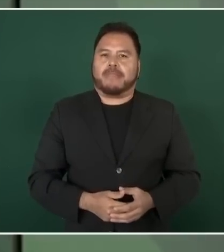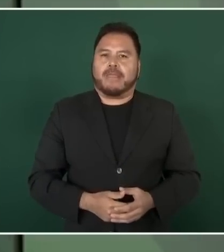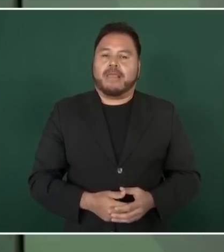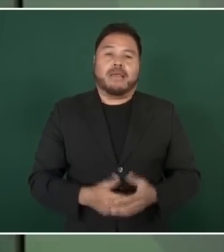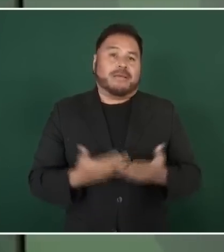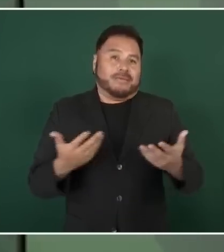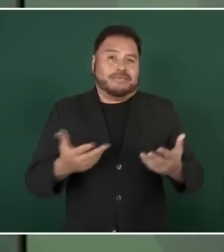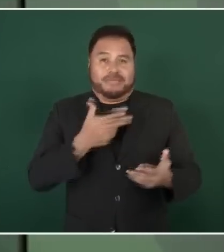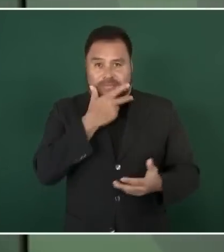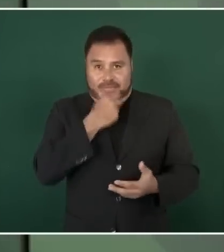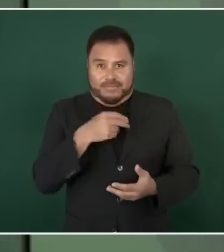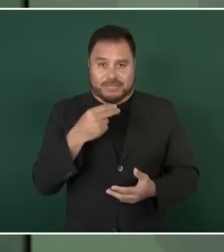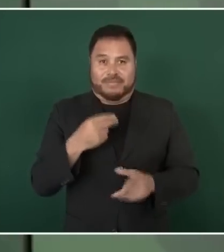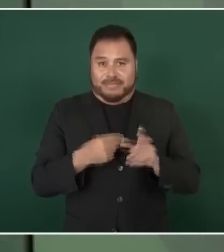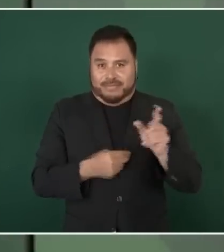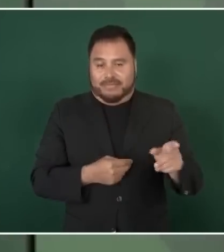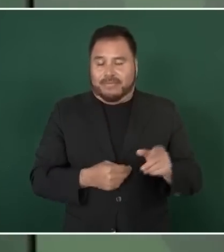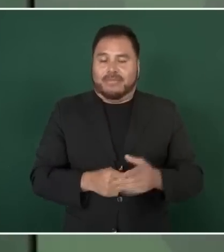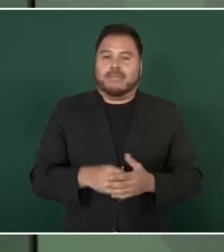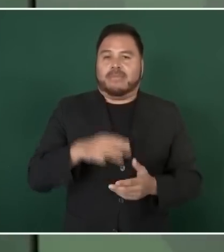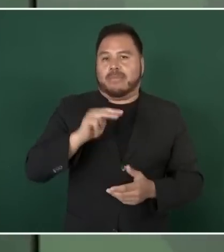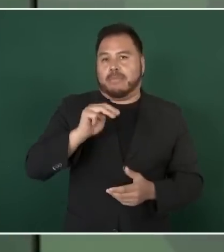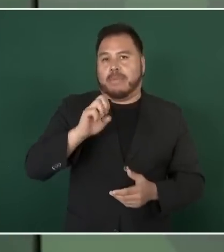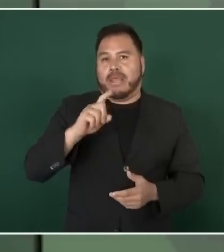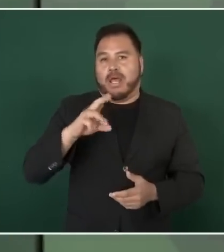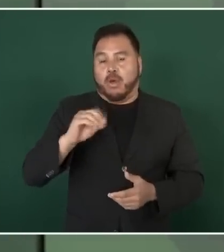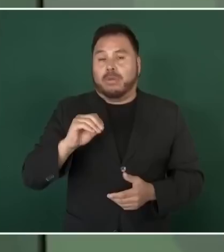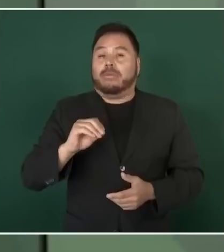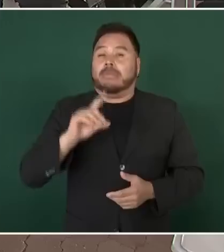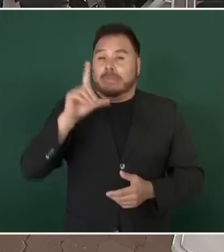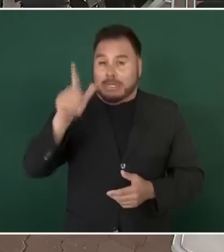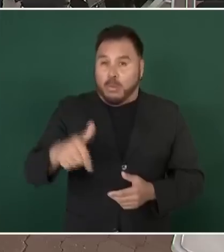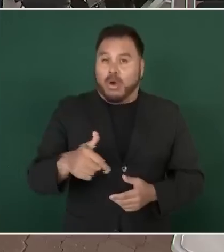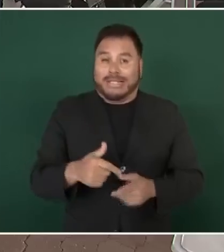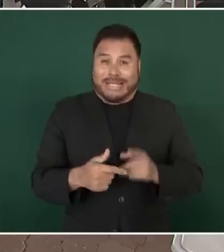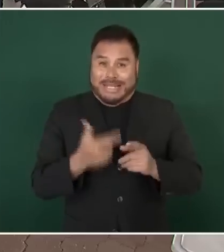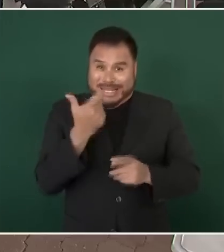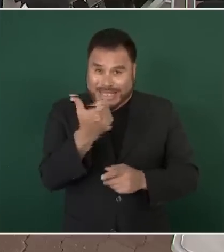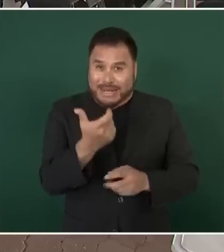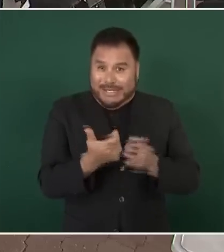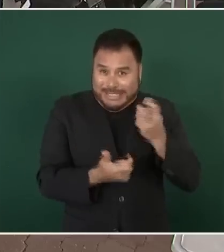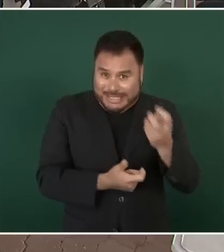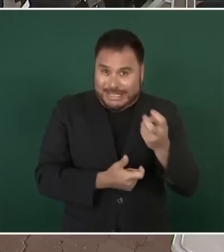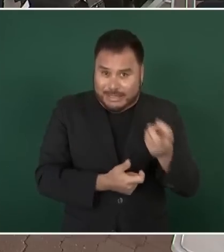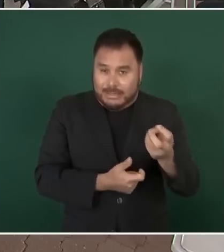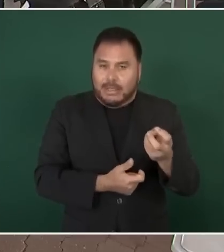Y Gustavo Madero procedió a devolver ese dinero